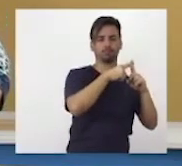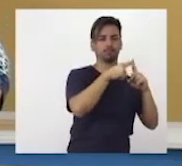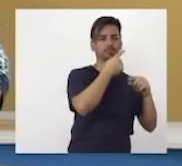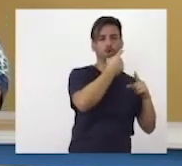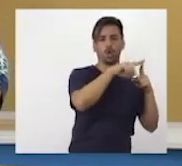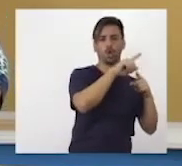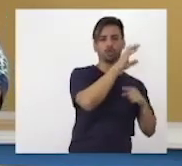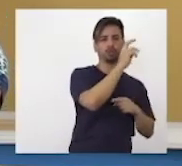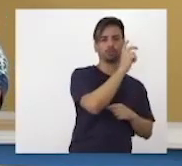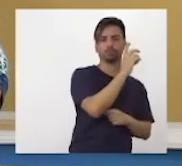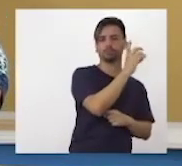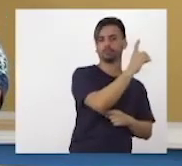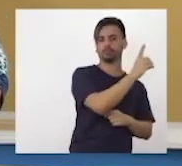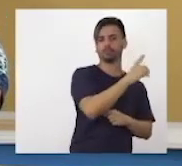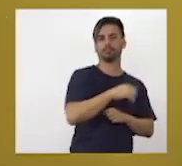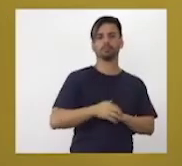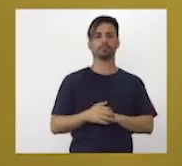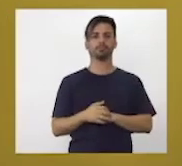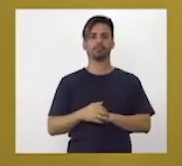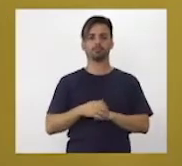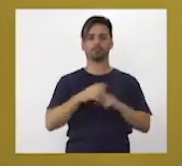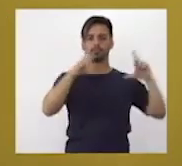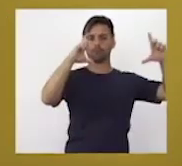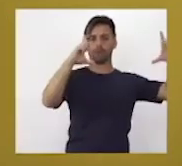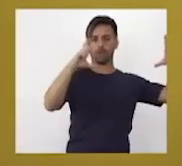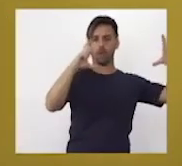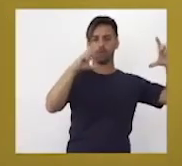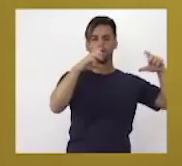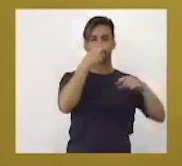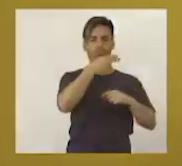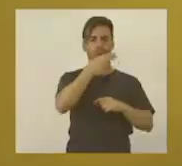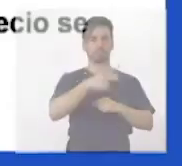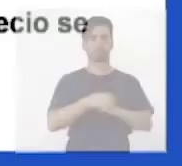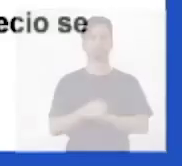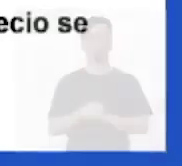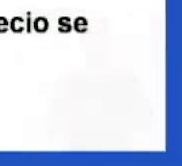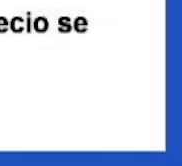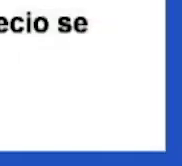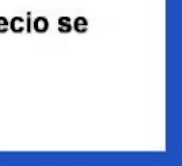igual manera? ¿Qué crees? Vamos a observar.